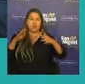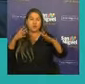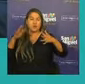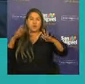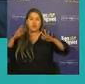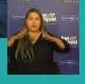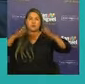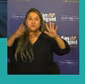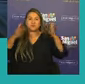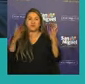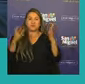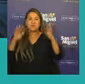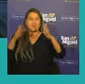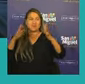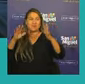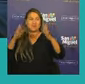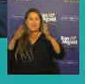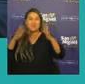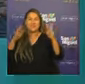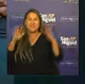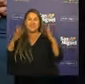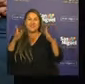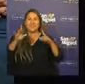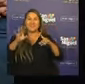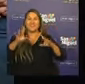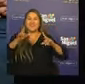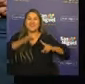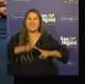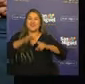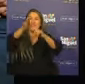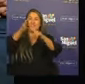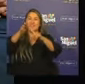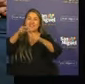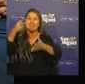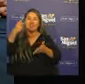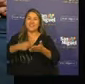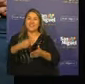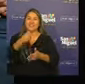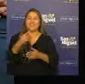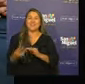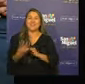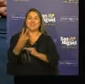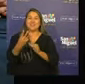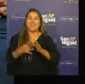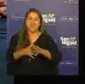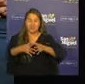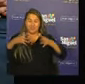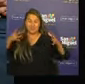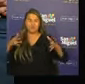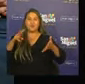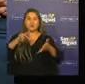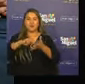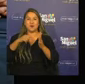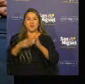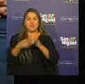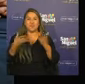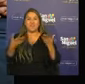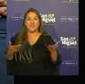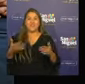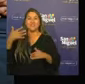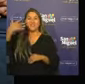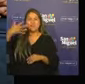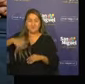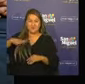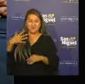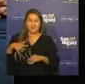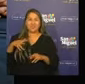Bueno, a principios del 2023 tuvimos varios problemas y varios temas con algo que era muy importante,